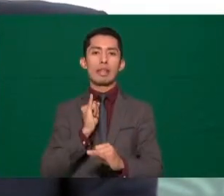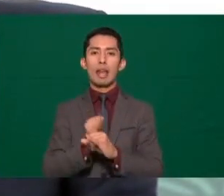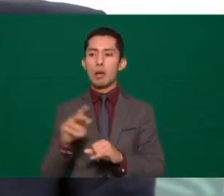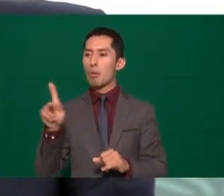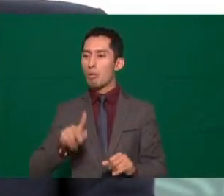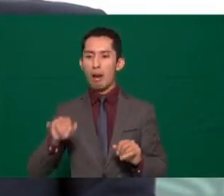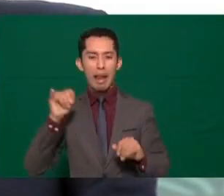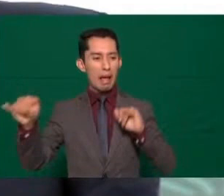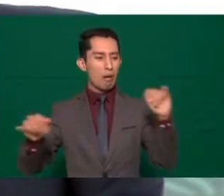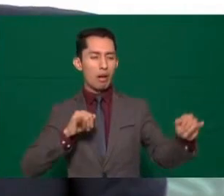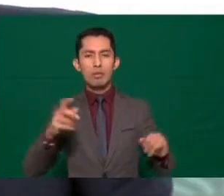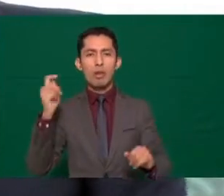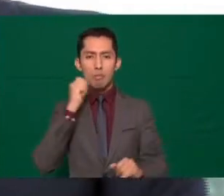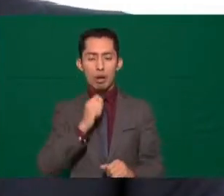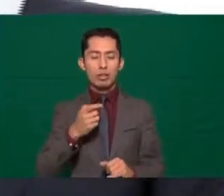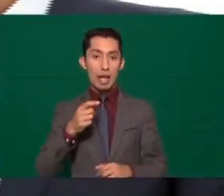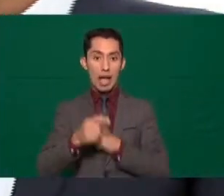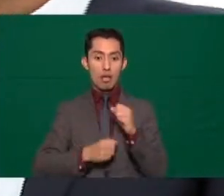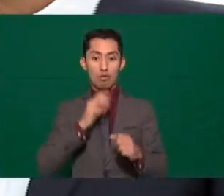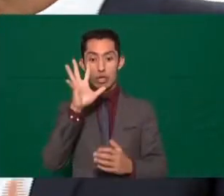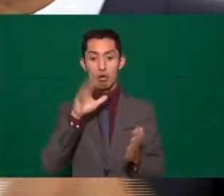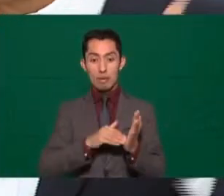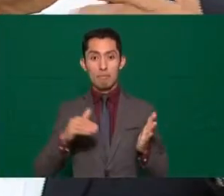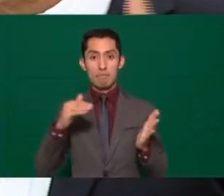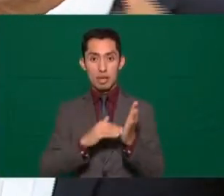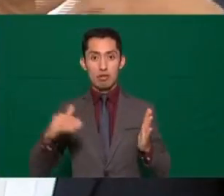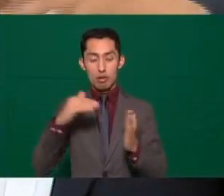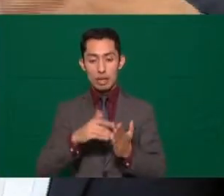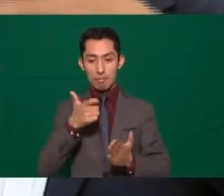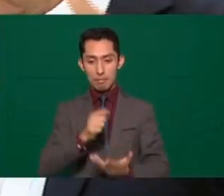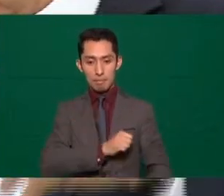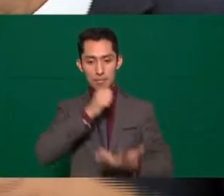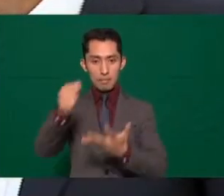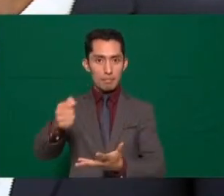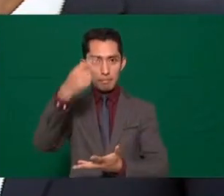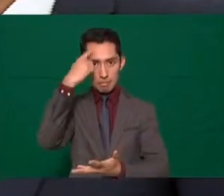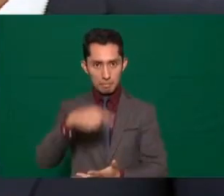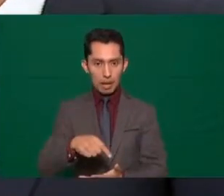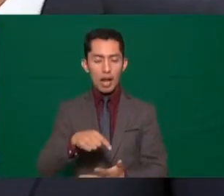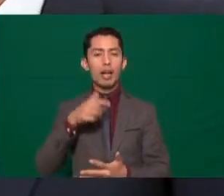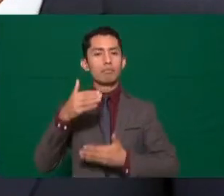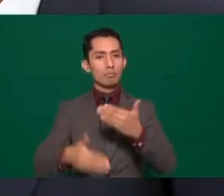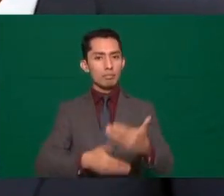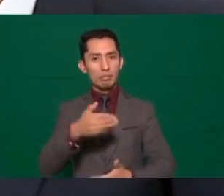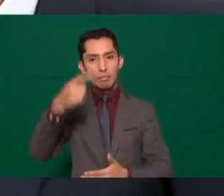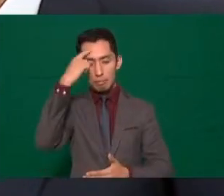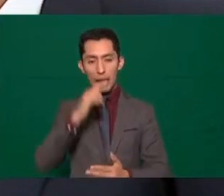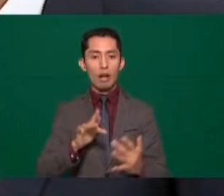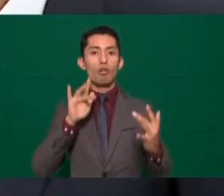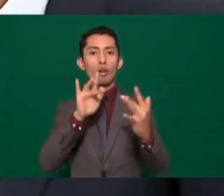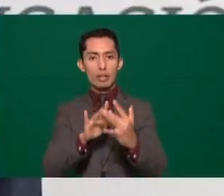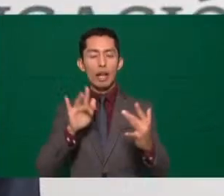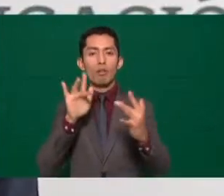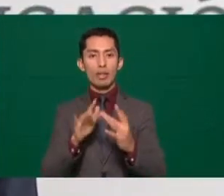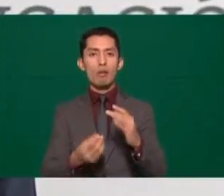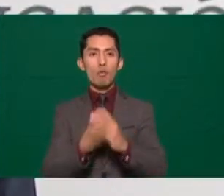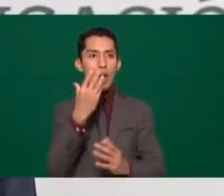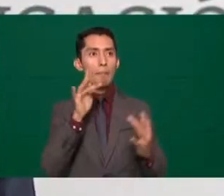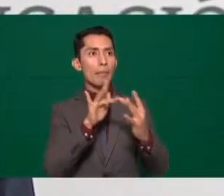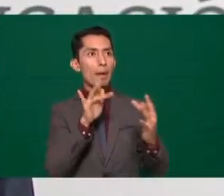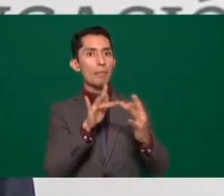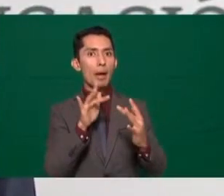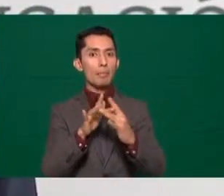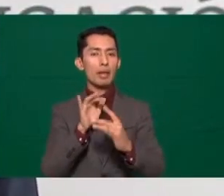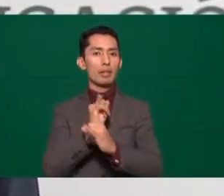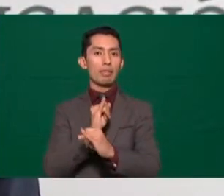destinando 5.000 millones de pesos para que se avance en la conectividad. Ya